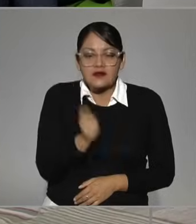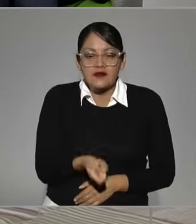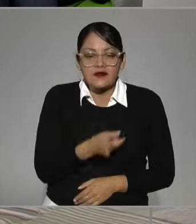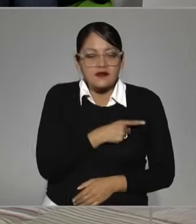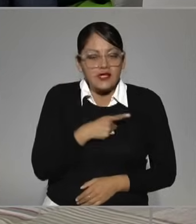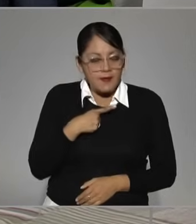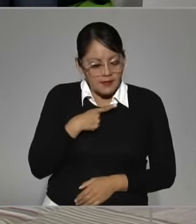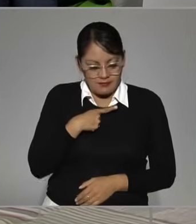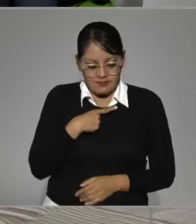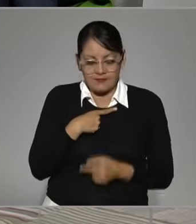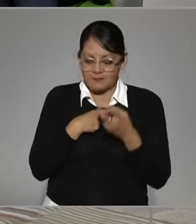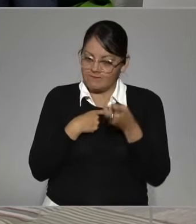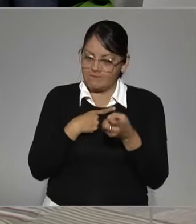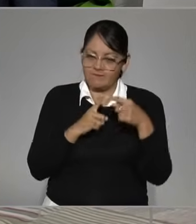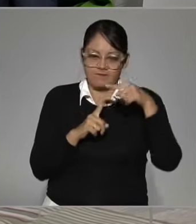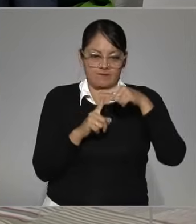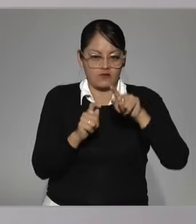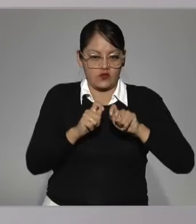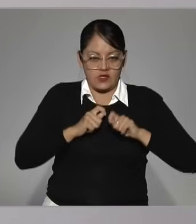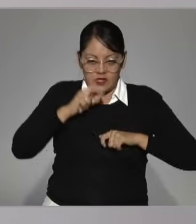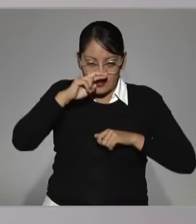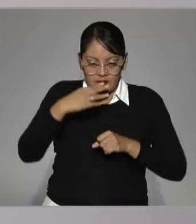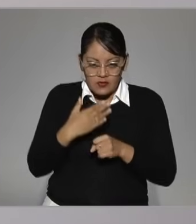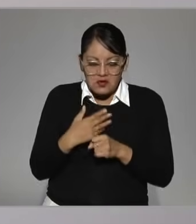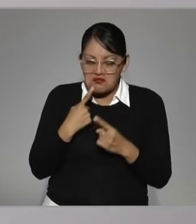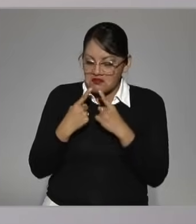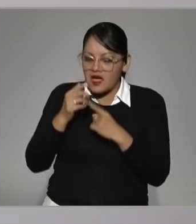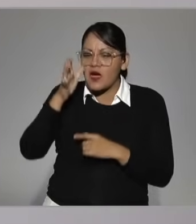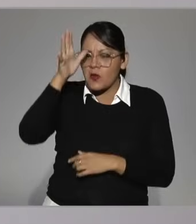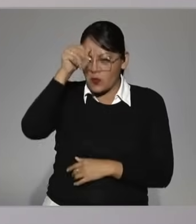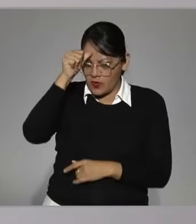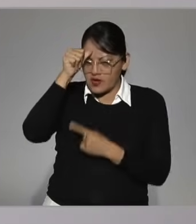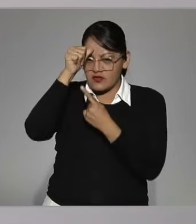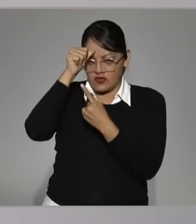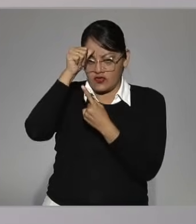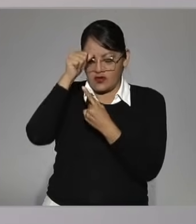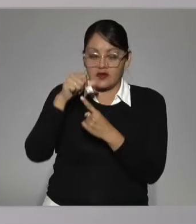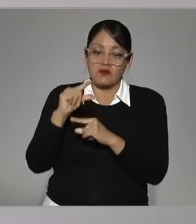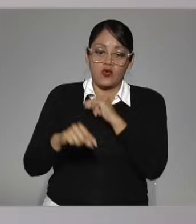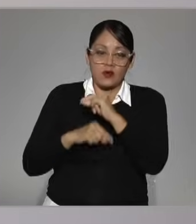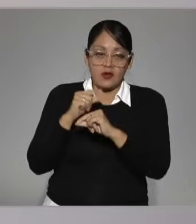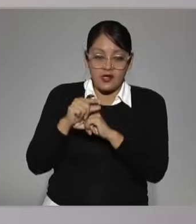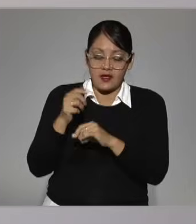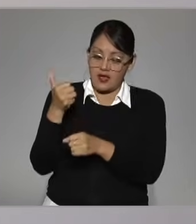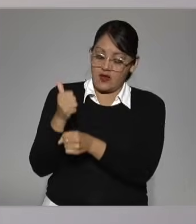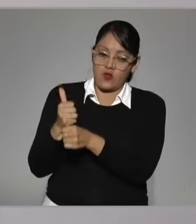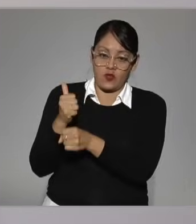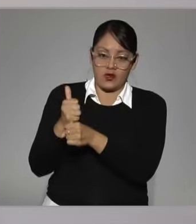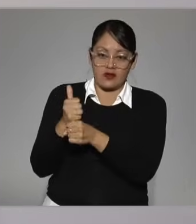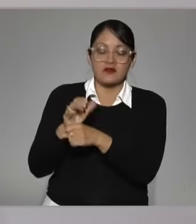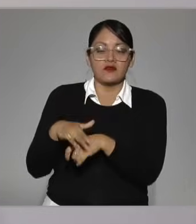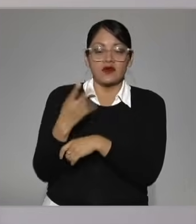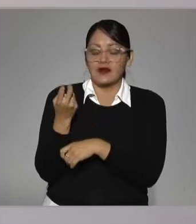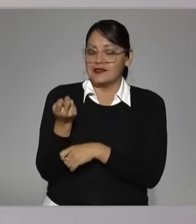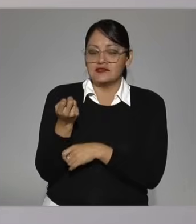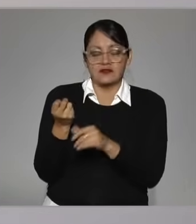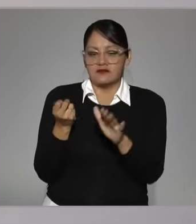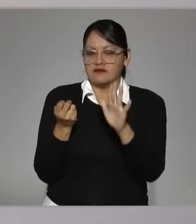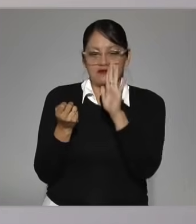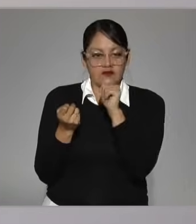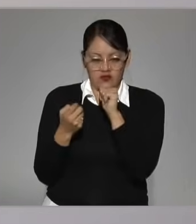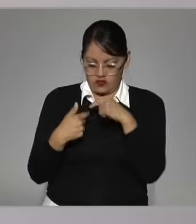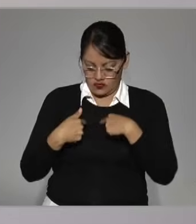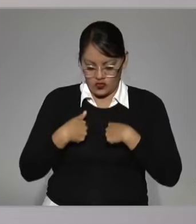tenemos que ponernos esa tarea que mencionabas, de acuerdo, no solo entre dos, sino van a involucrarse abuelos porque finalmente no puedo sostener